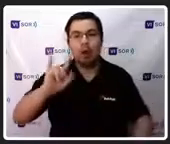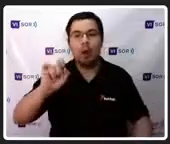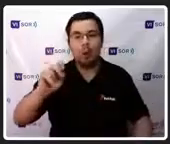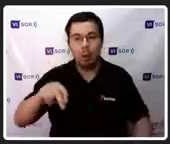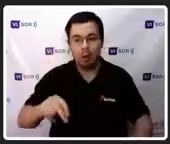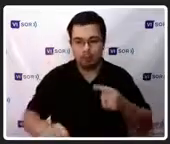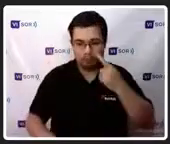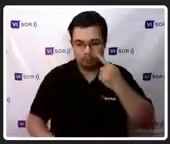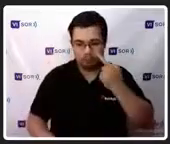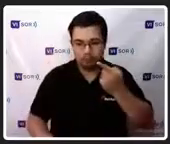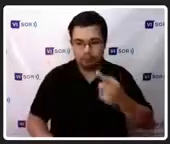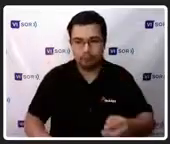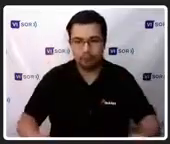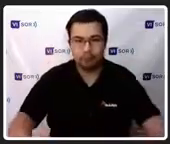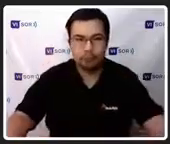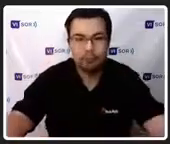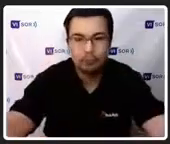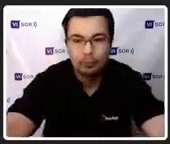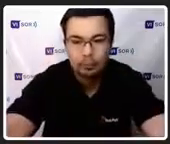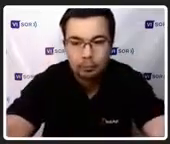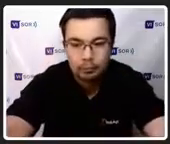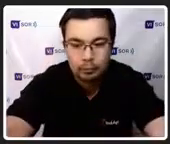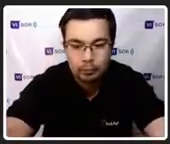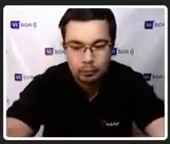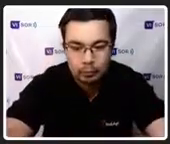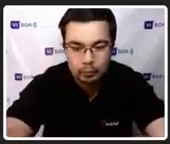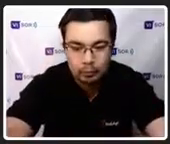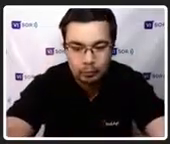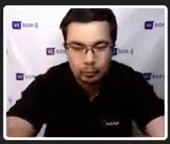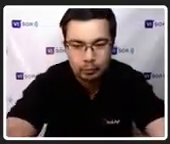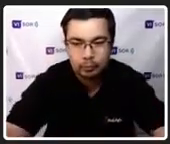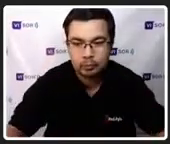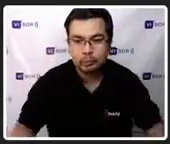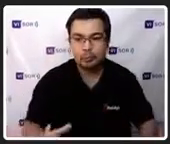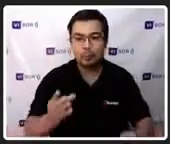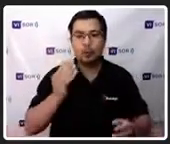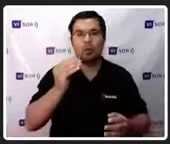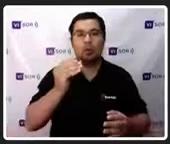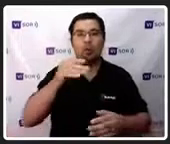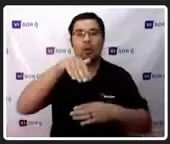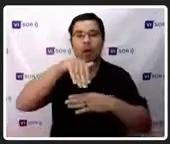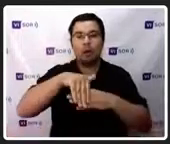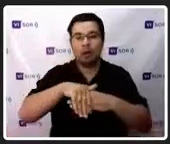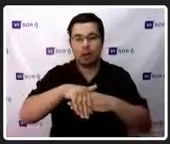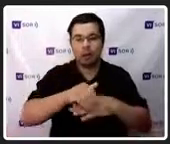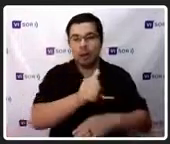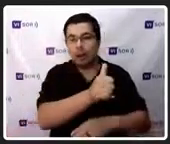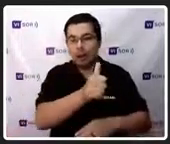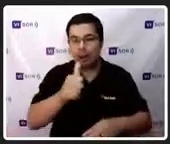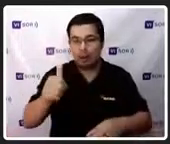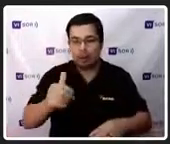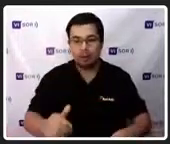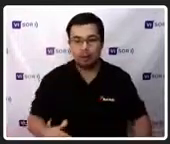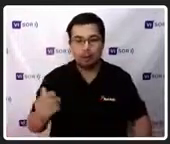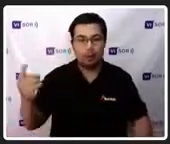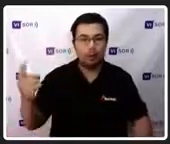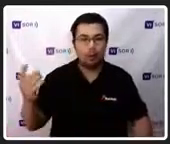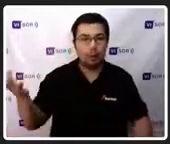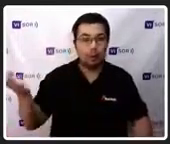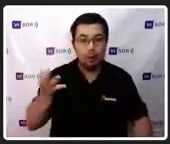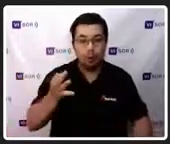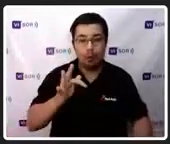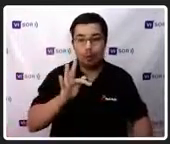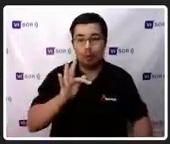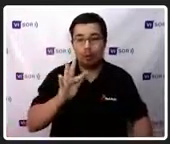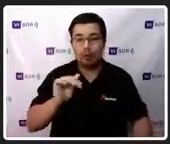Muchas gracias, Francisco. Muy buenas tardes a todos. Como dijo Francisco, yo soy Juan López, el subdirector de la Escuela de Turismo